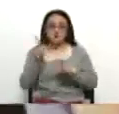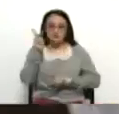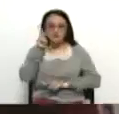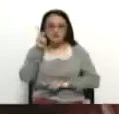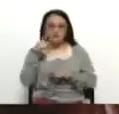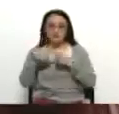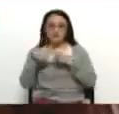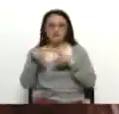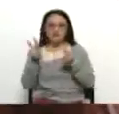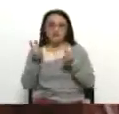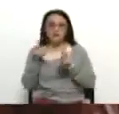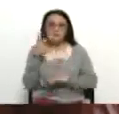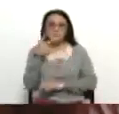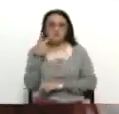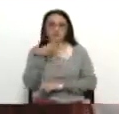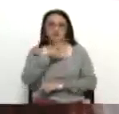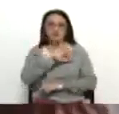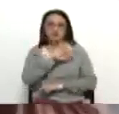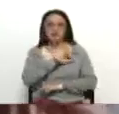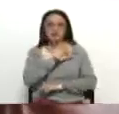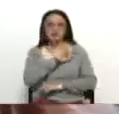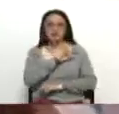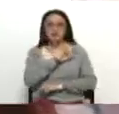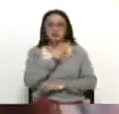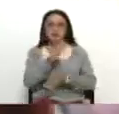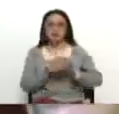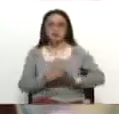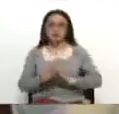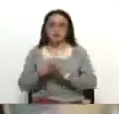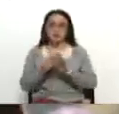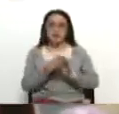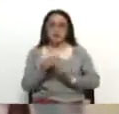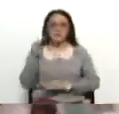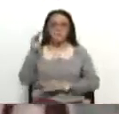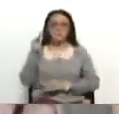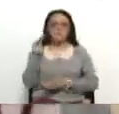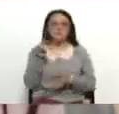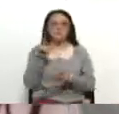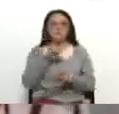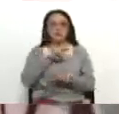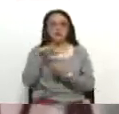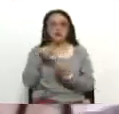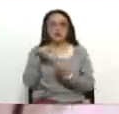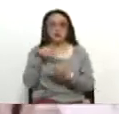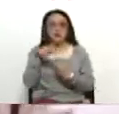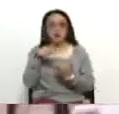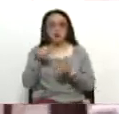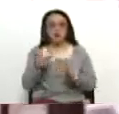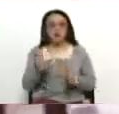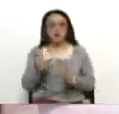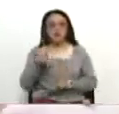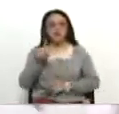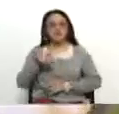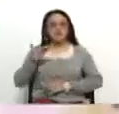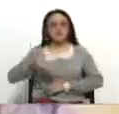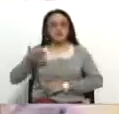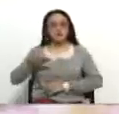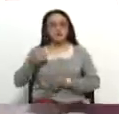diferentes ámbitos políticos y sociales, como comunero, como militante de la revolución bolivariana, pero dejando